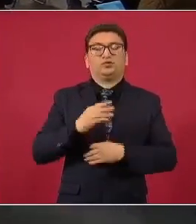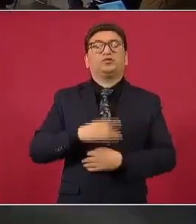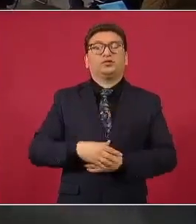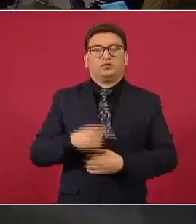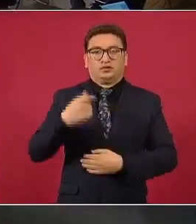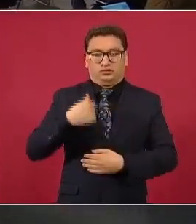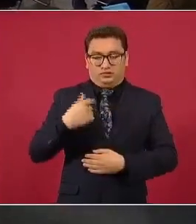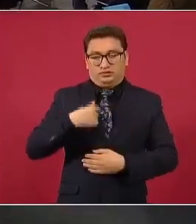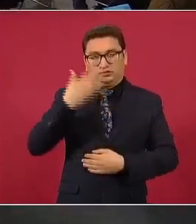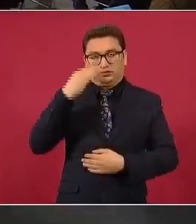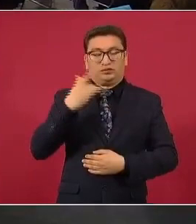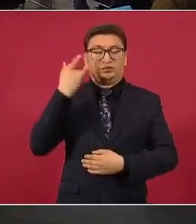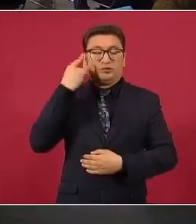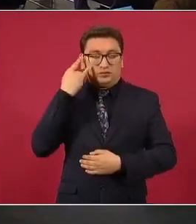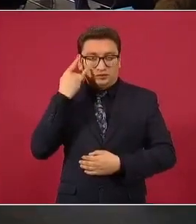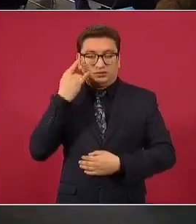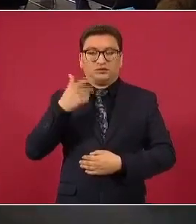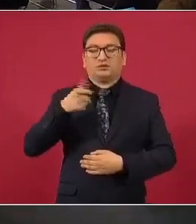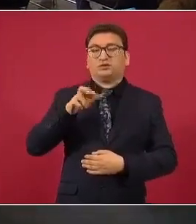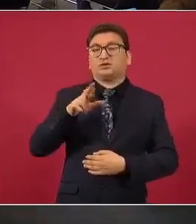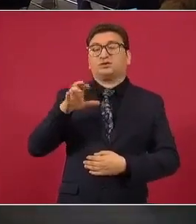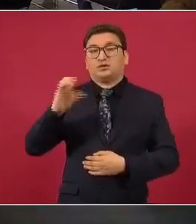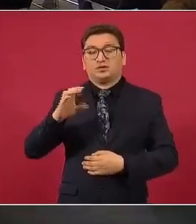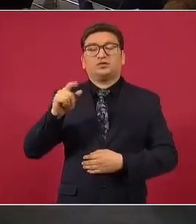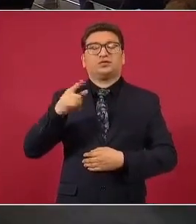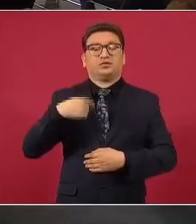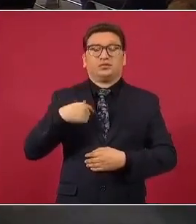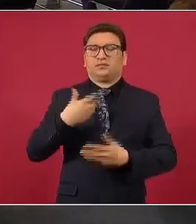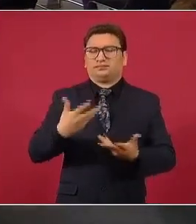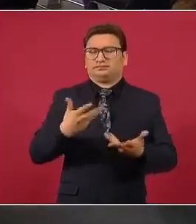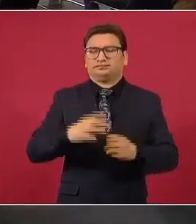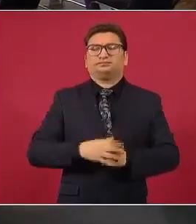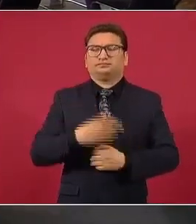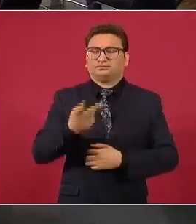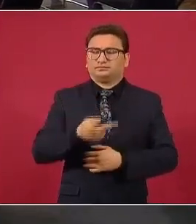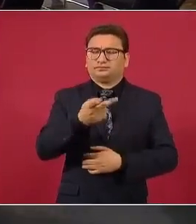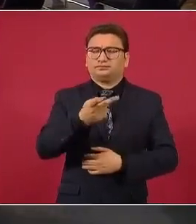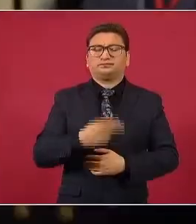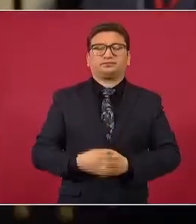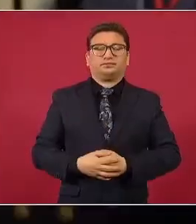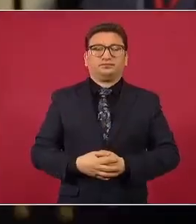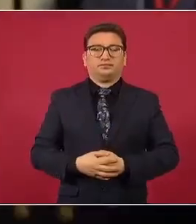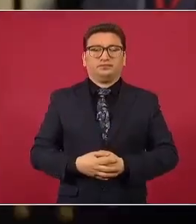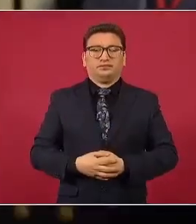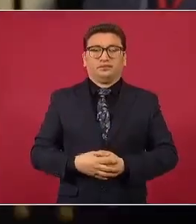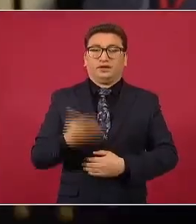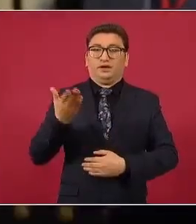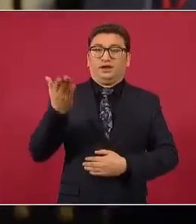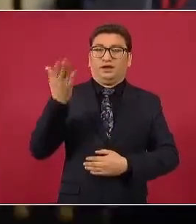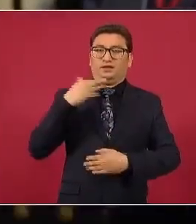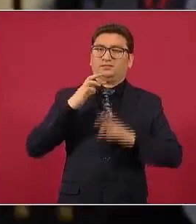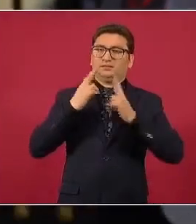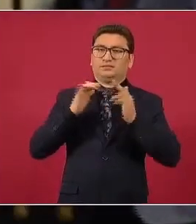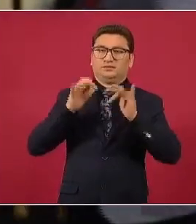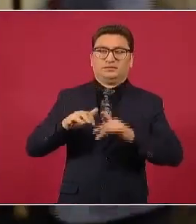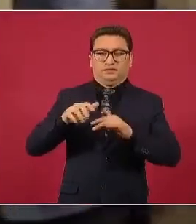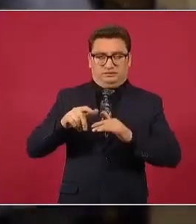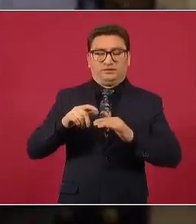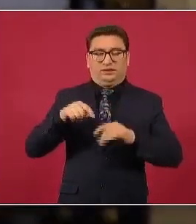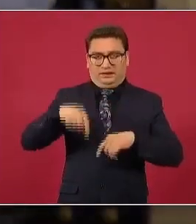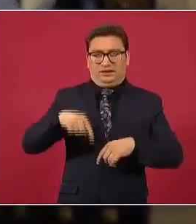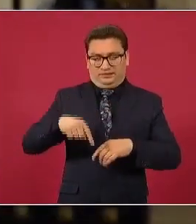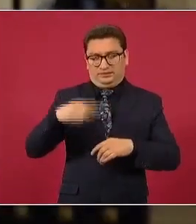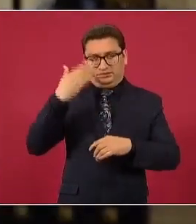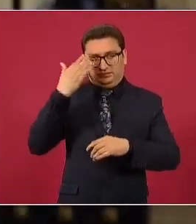Hoy, Campeche Hoy, Quintana Roo y Diario Basta de Grupo Cantón. Señor presidente, con base en la reunión que sostuvo ayer aquí en